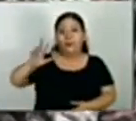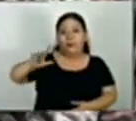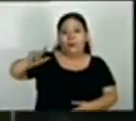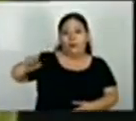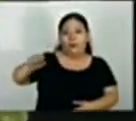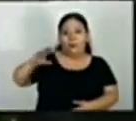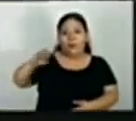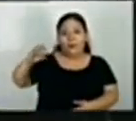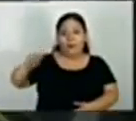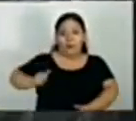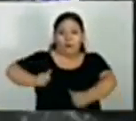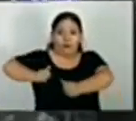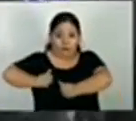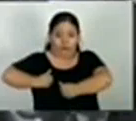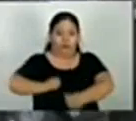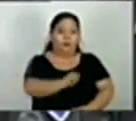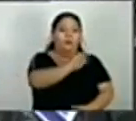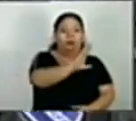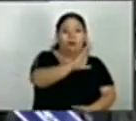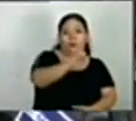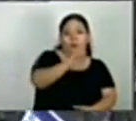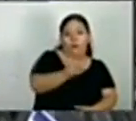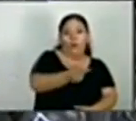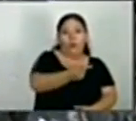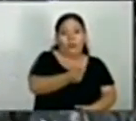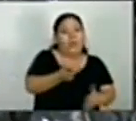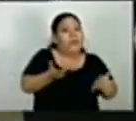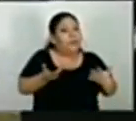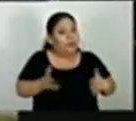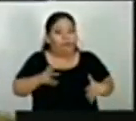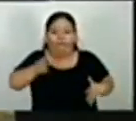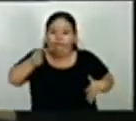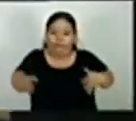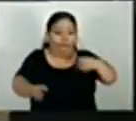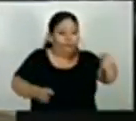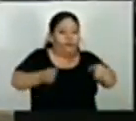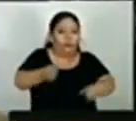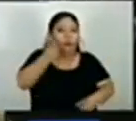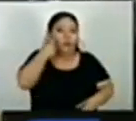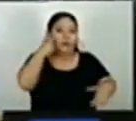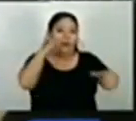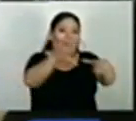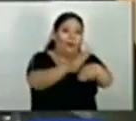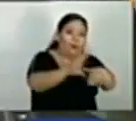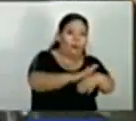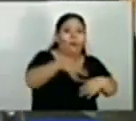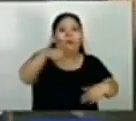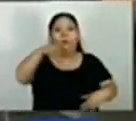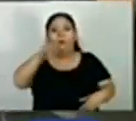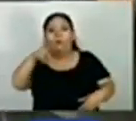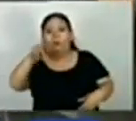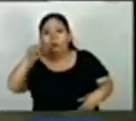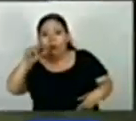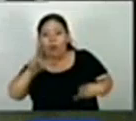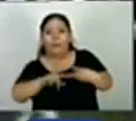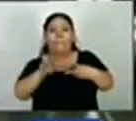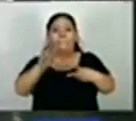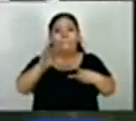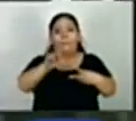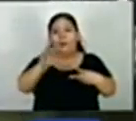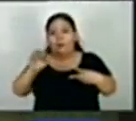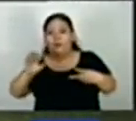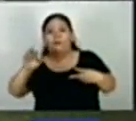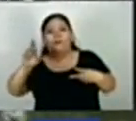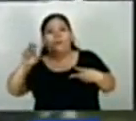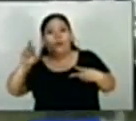...3.500 soldados y 500 policías han sido desplegados en la colonia Popotlán y Valle Verde de Apopa.